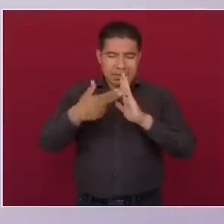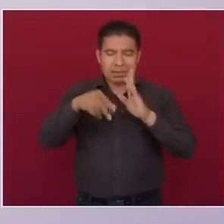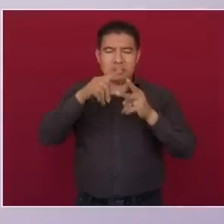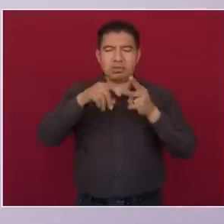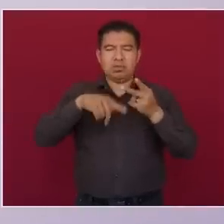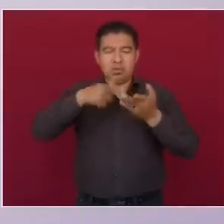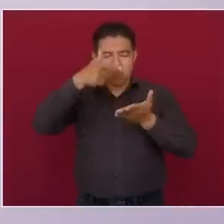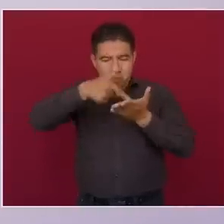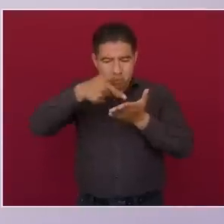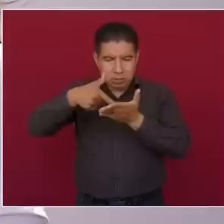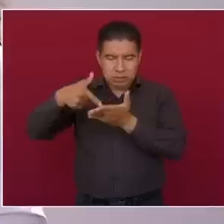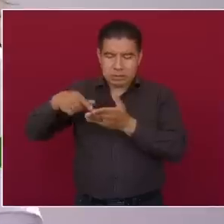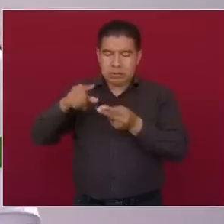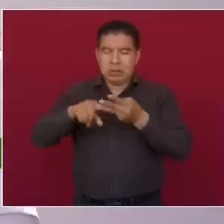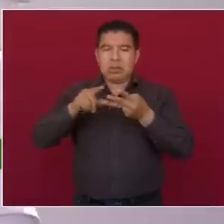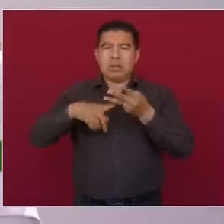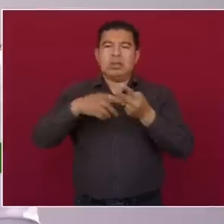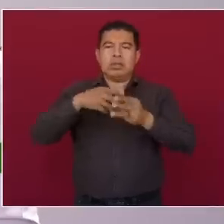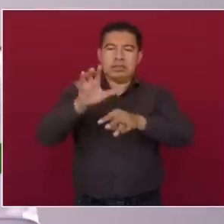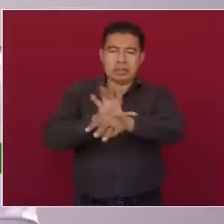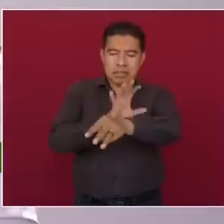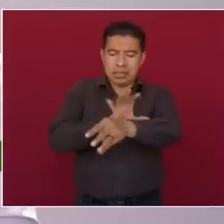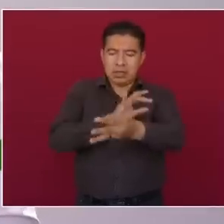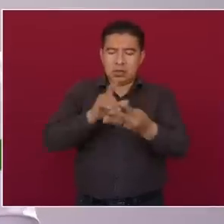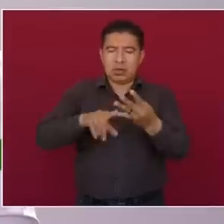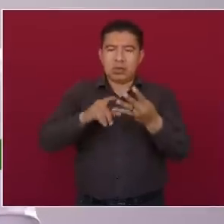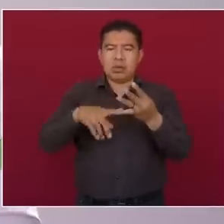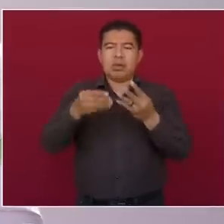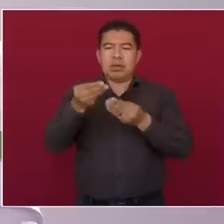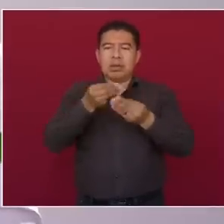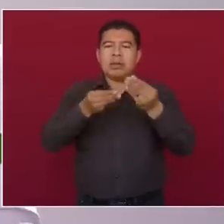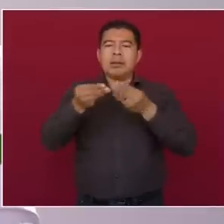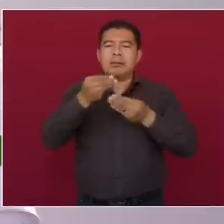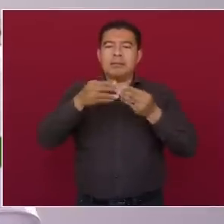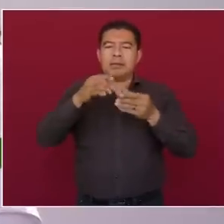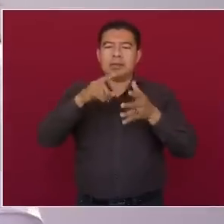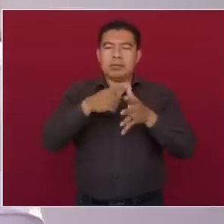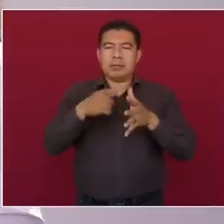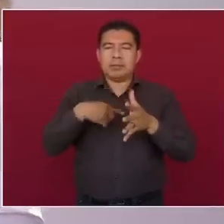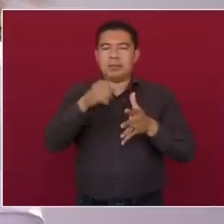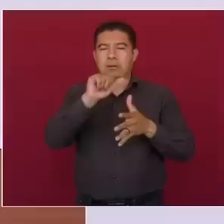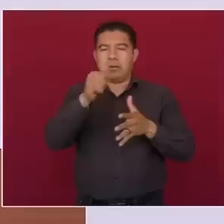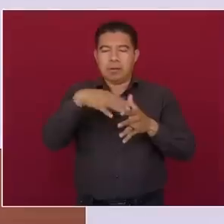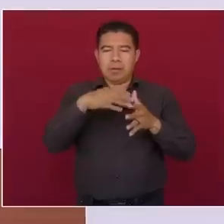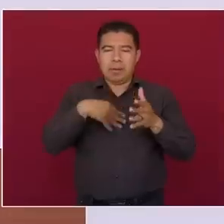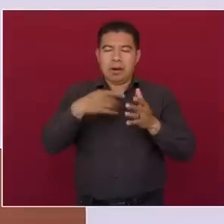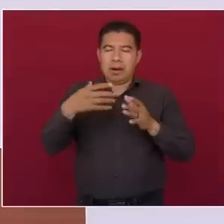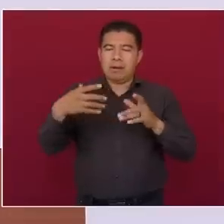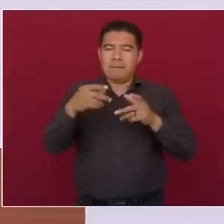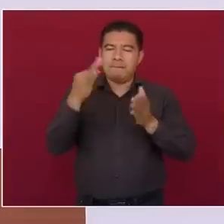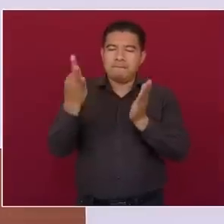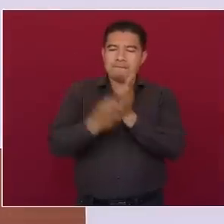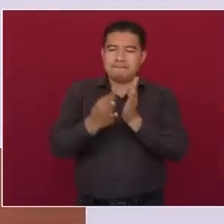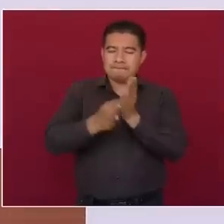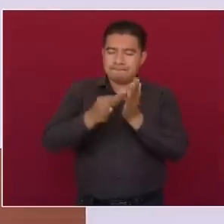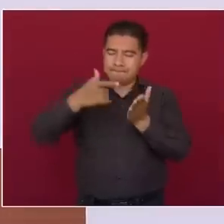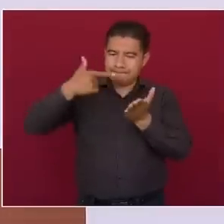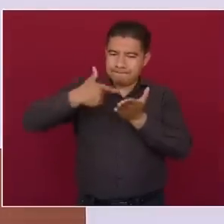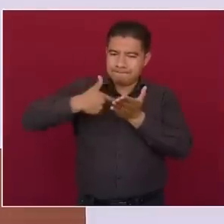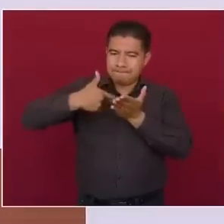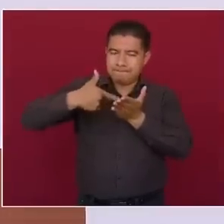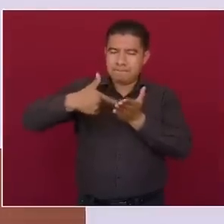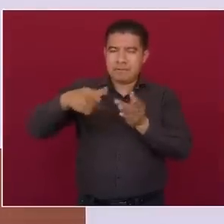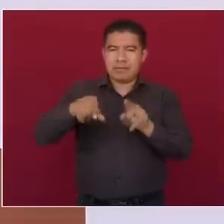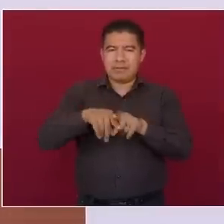intercambiadores y pailería, así como los electrónicos. A esto se le suma también las naves de los